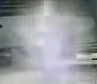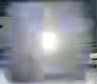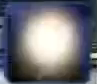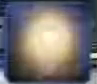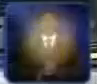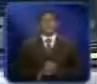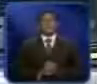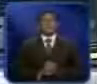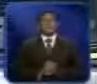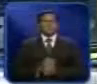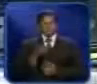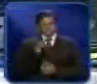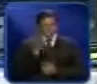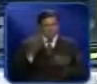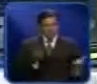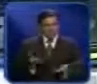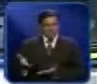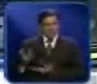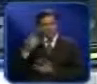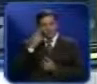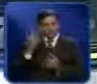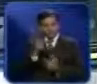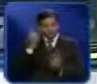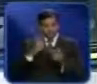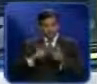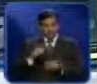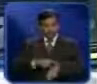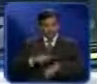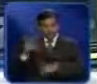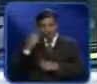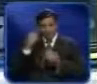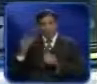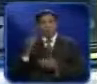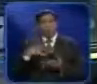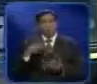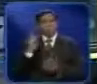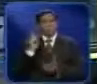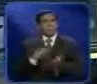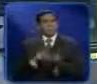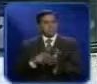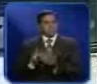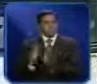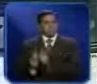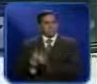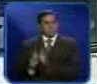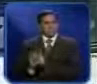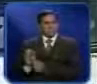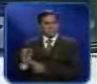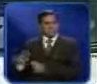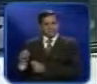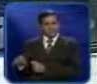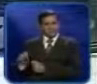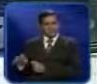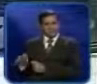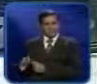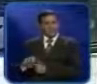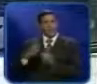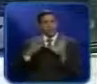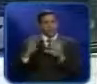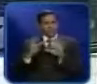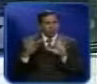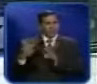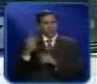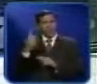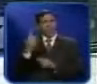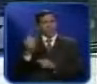Muy buenos días, bienvenidos a la segunda emisión matutina de El Observador. Usted puede participar en esta emisión mandando la palabra observa al 8383, que tiene un